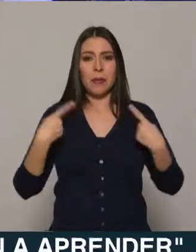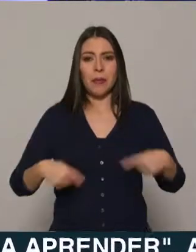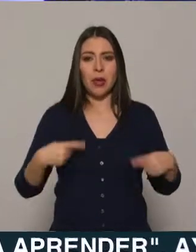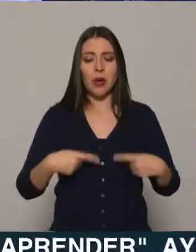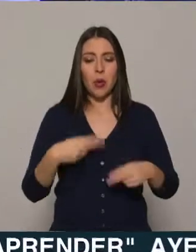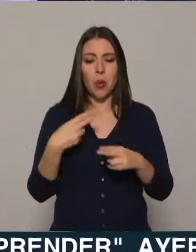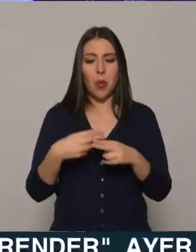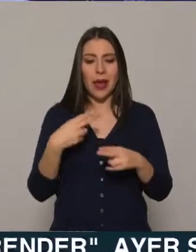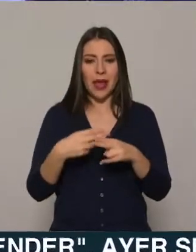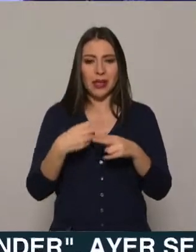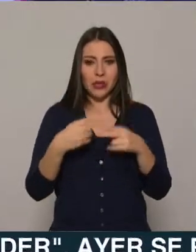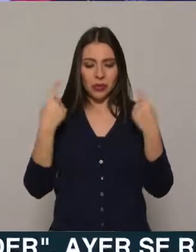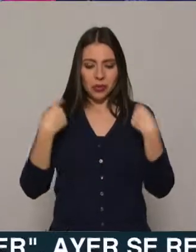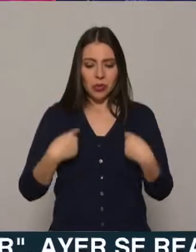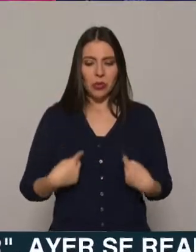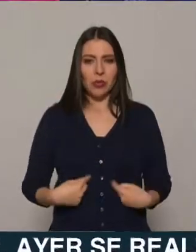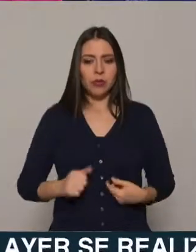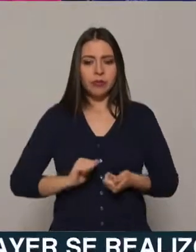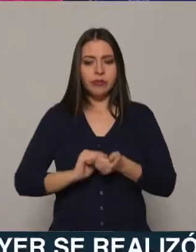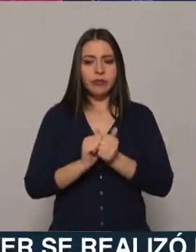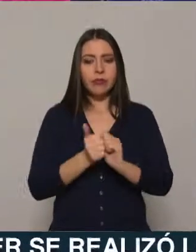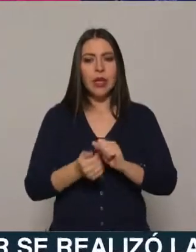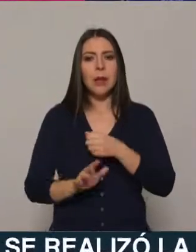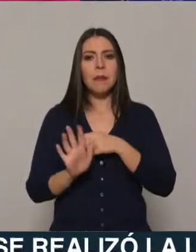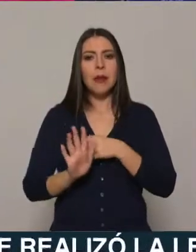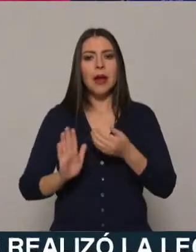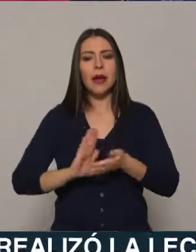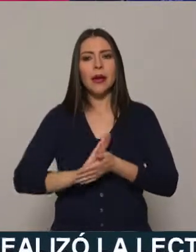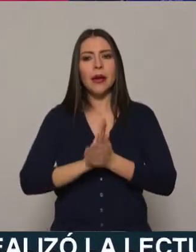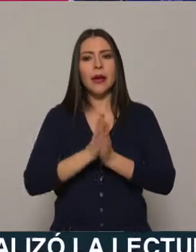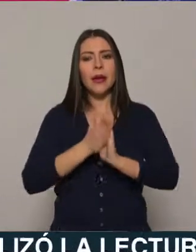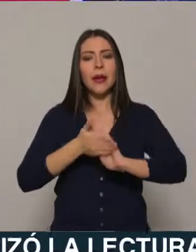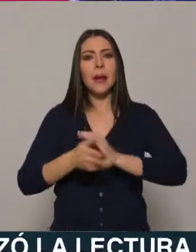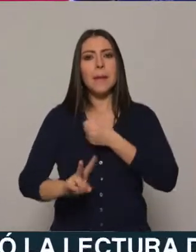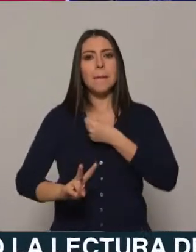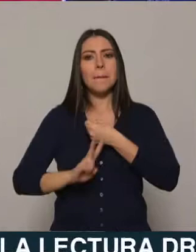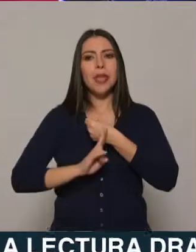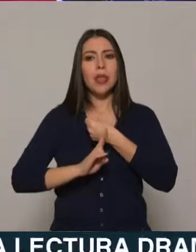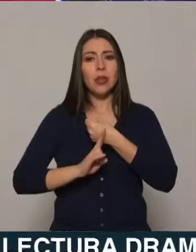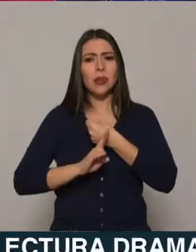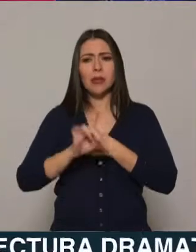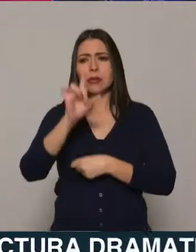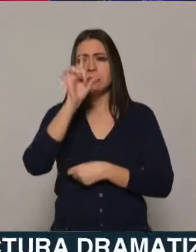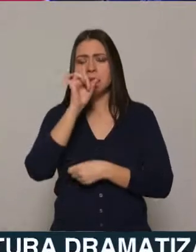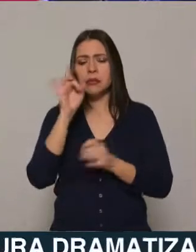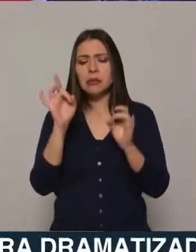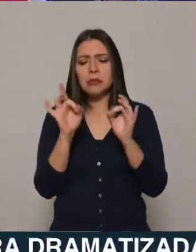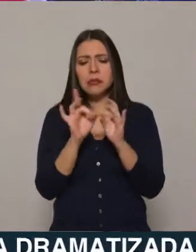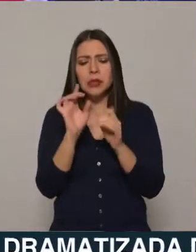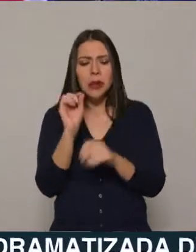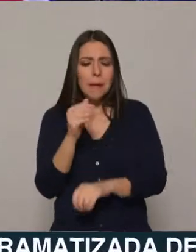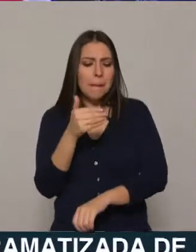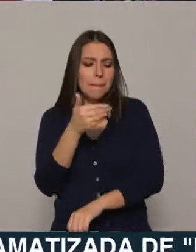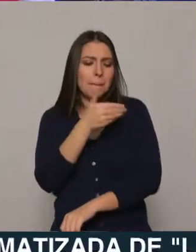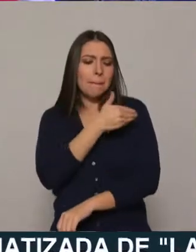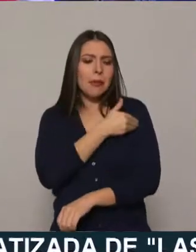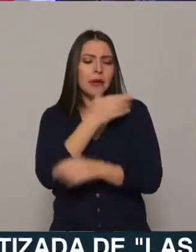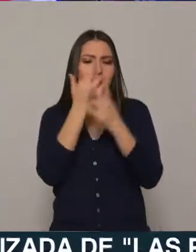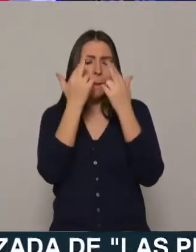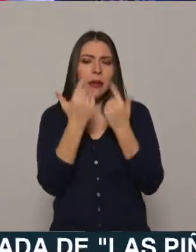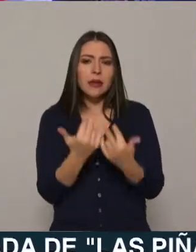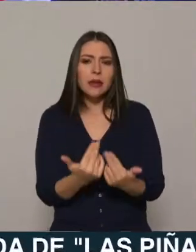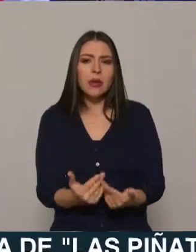mieloma múltiple, es muy fácil que se le rompa un hueso con un simple golpe o que las vértebras de la columna se